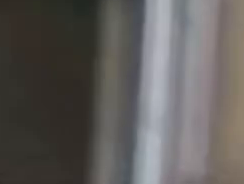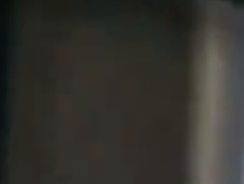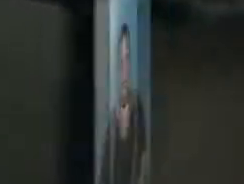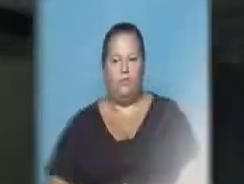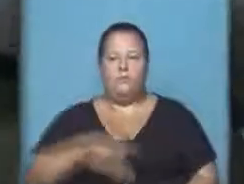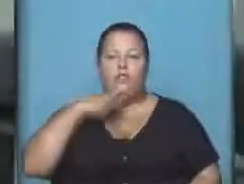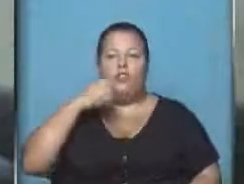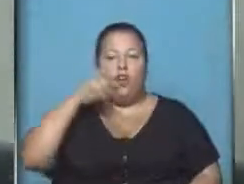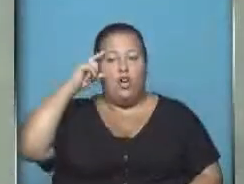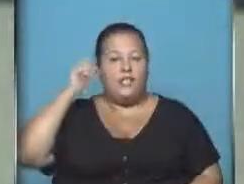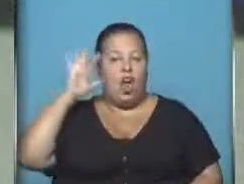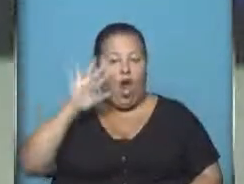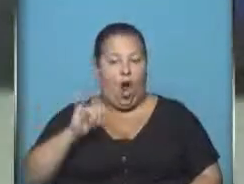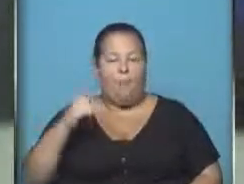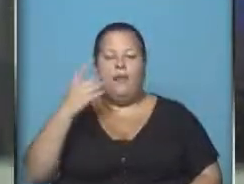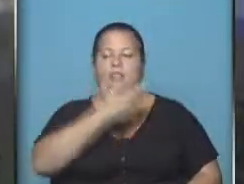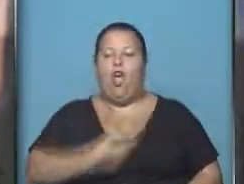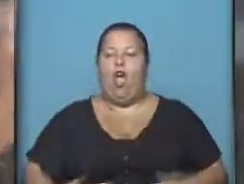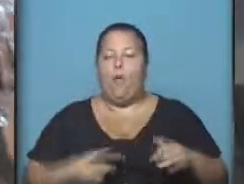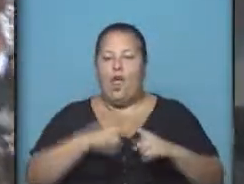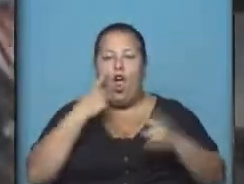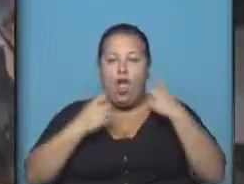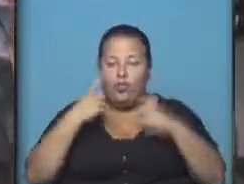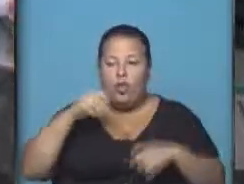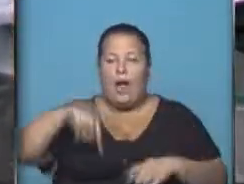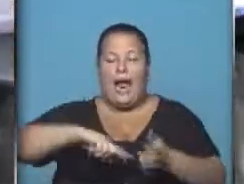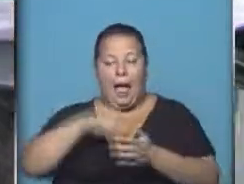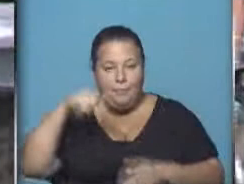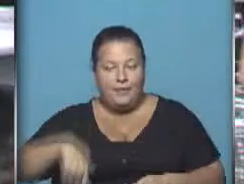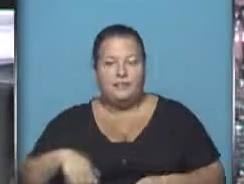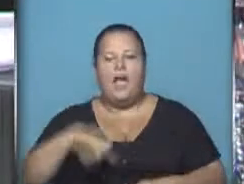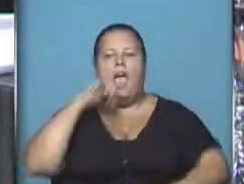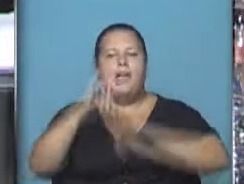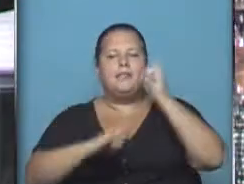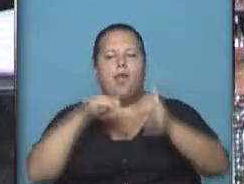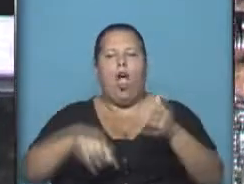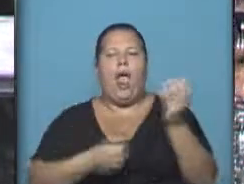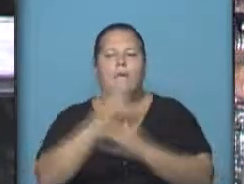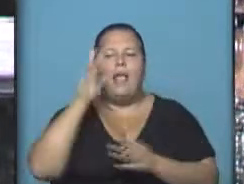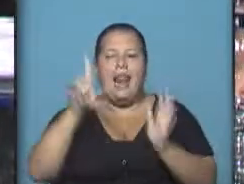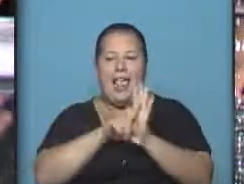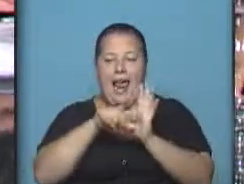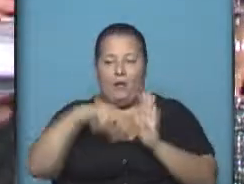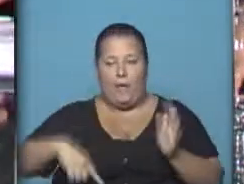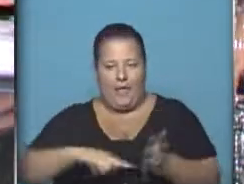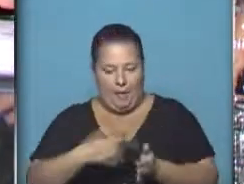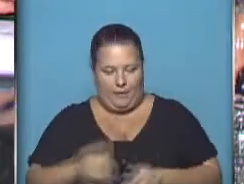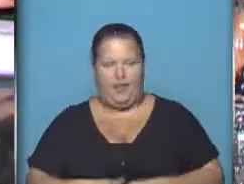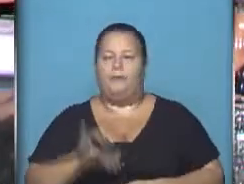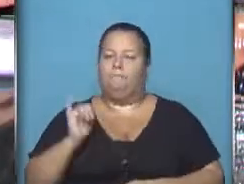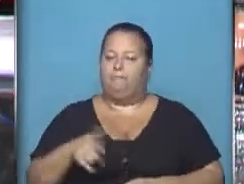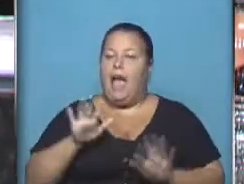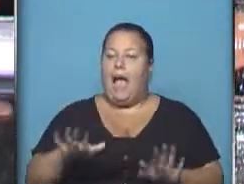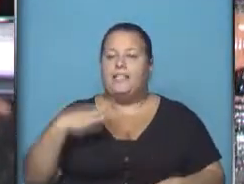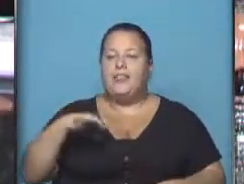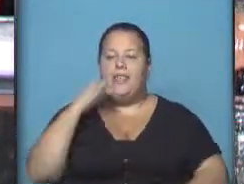José Gómez Centurión, titular de la Agencia Gubernamental de Control aquí en la Ciudad de Buenos Aires, dio explicaciones esta mañana en la legislatura de la Ciudad de Buenos Aires. Así tiene que